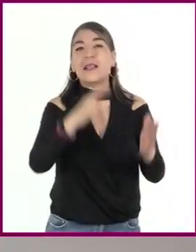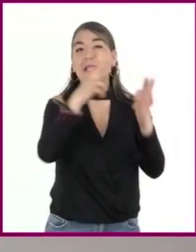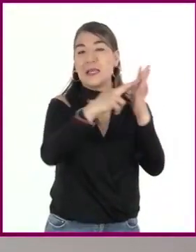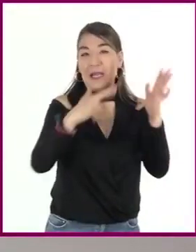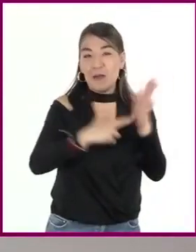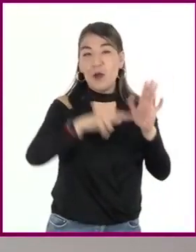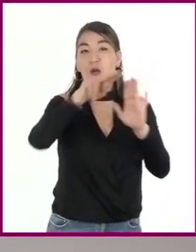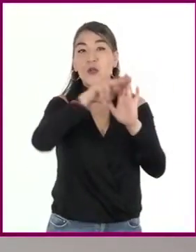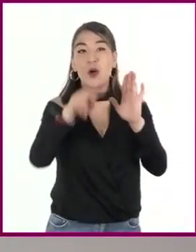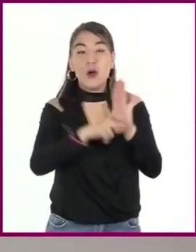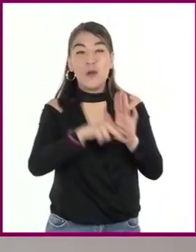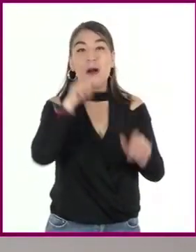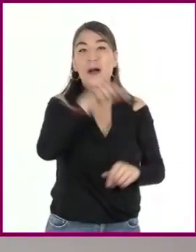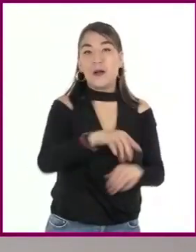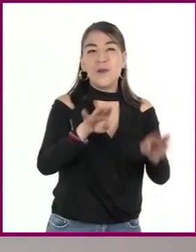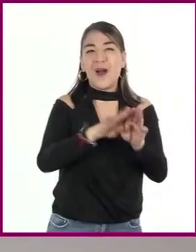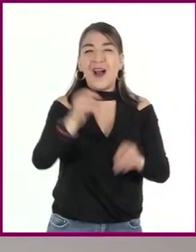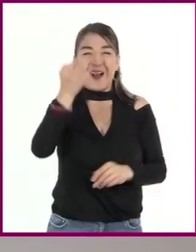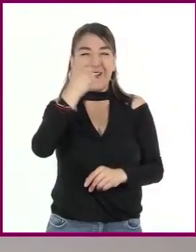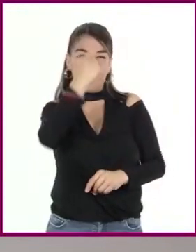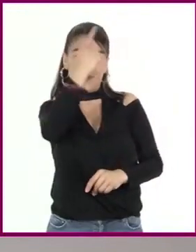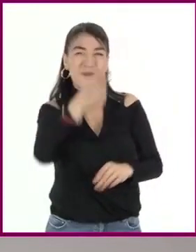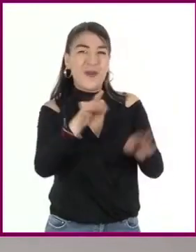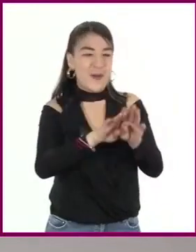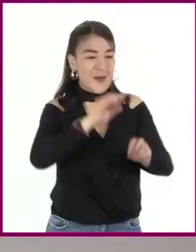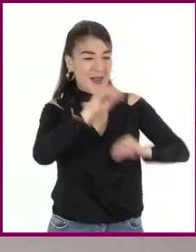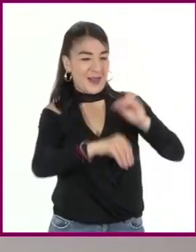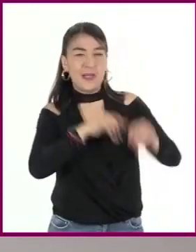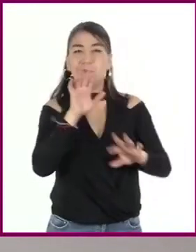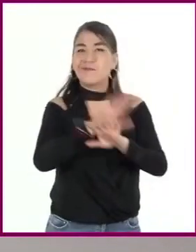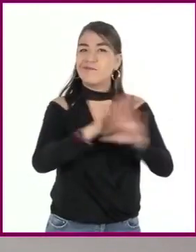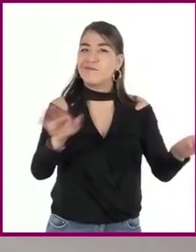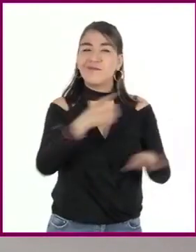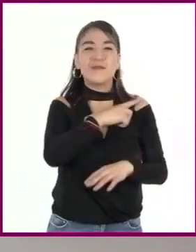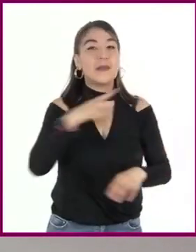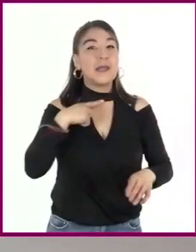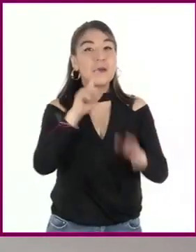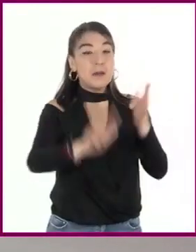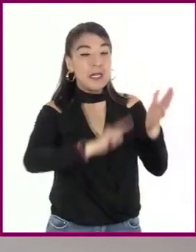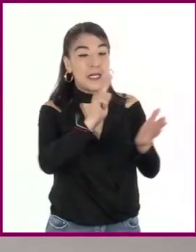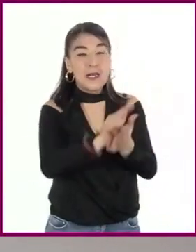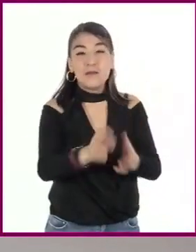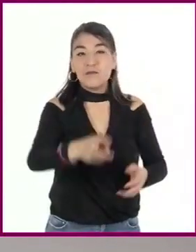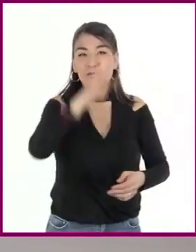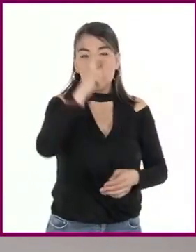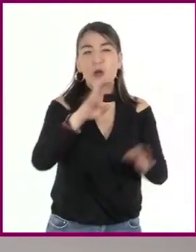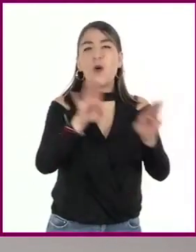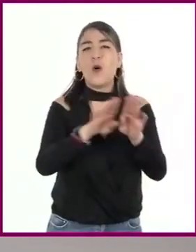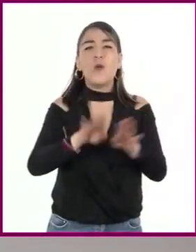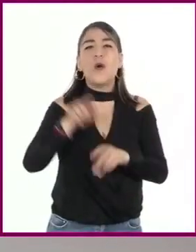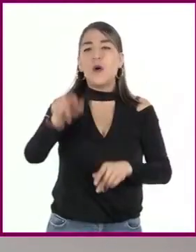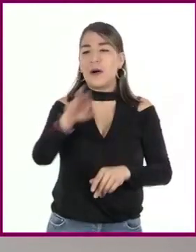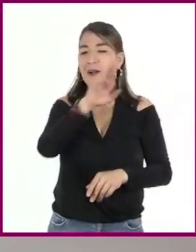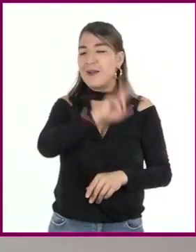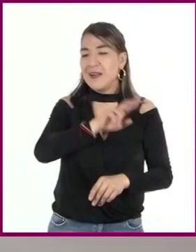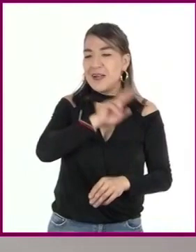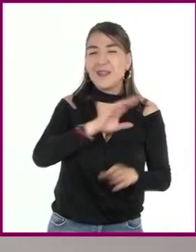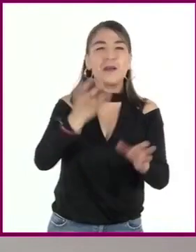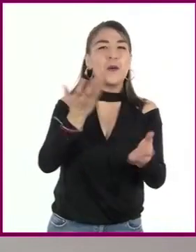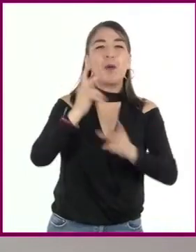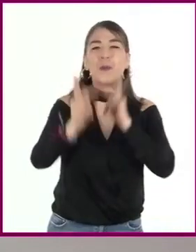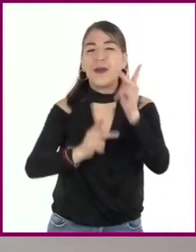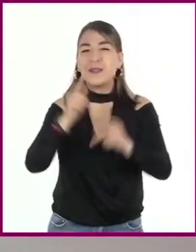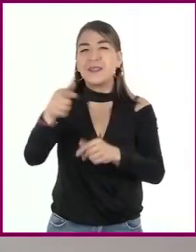norma. No se pueden inventar condiciones que la ley no contempla, ni se puede rentar o prestar un servicio que es contra la